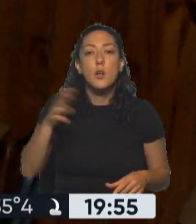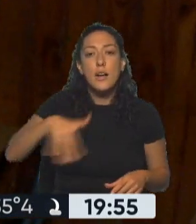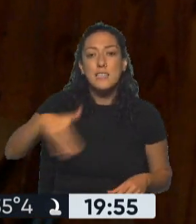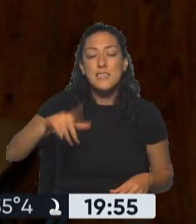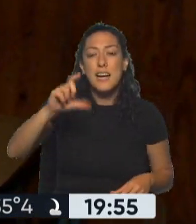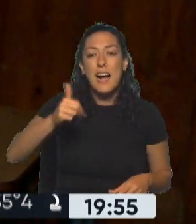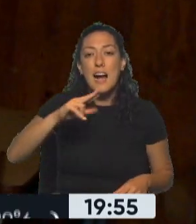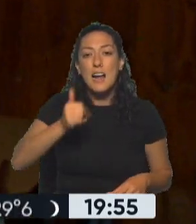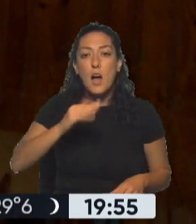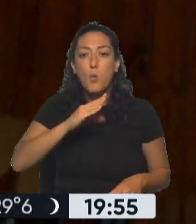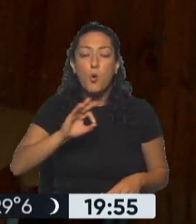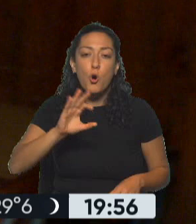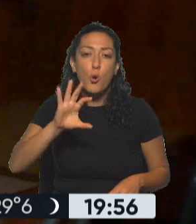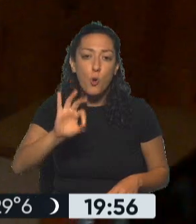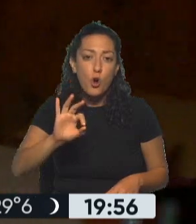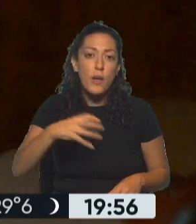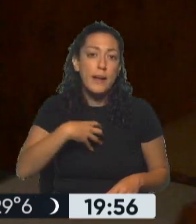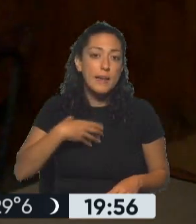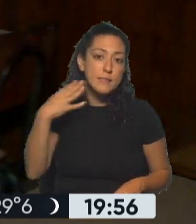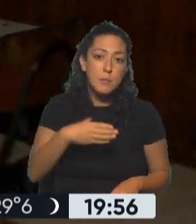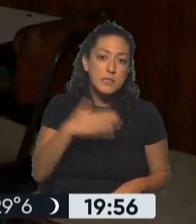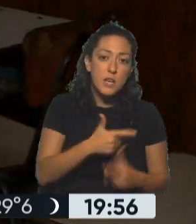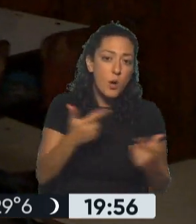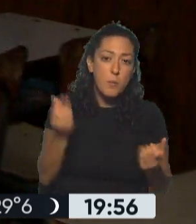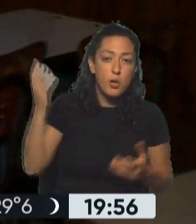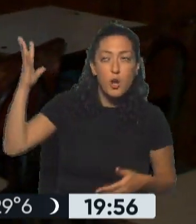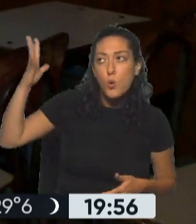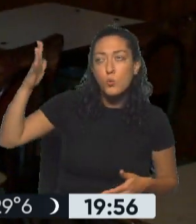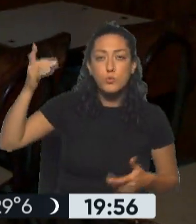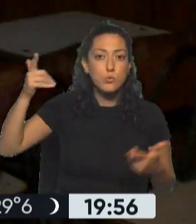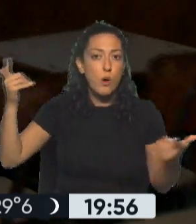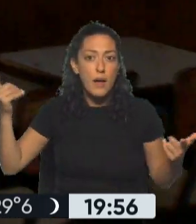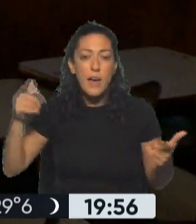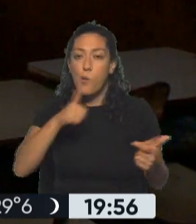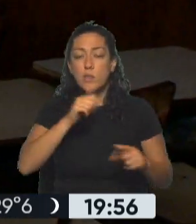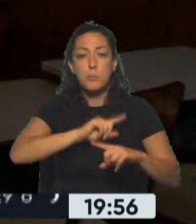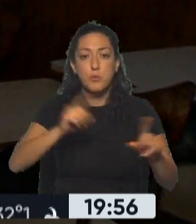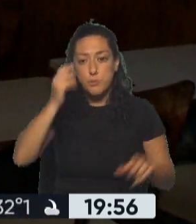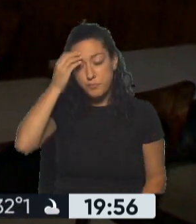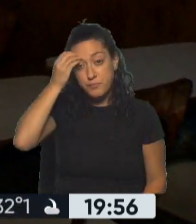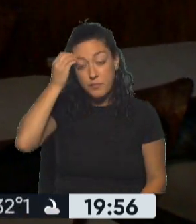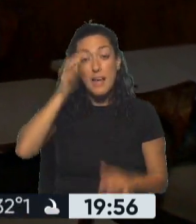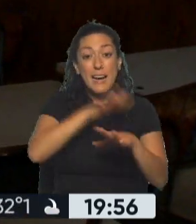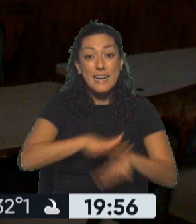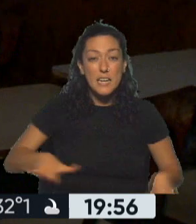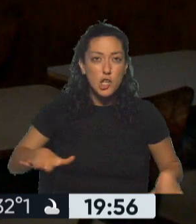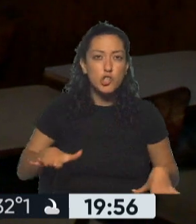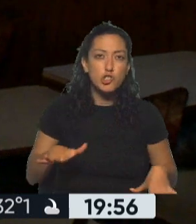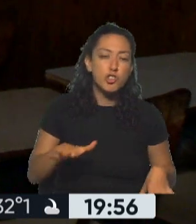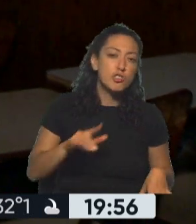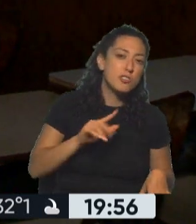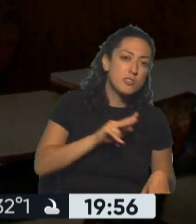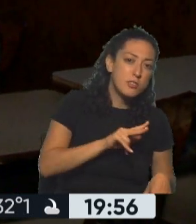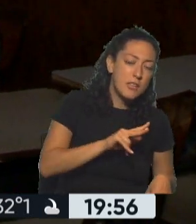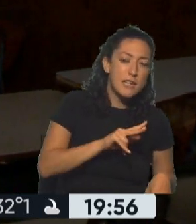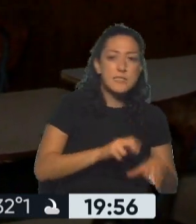no tienen clases presenciales por falta de luz y casi no hay agua. Son chicos de entre 3 y